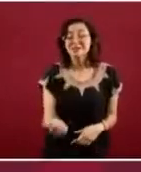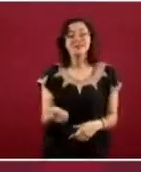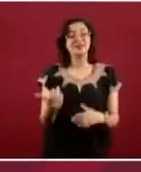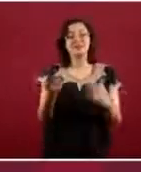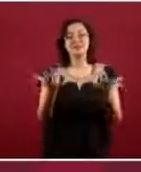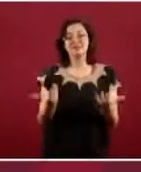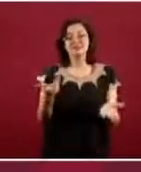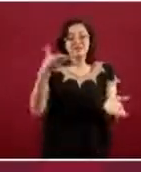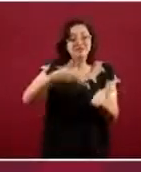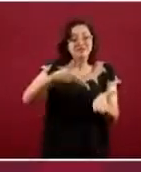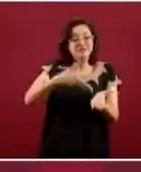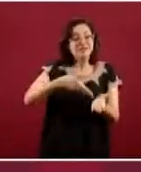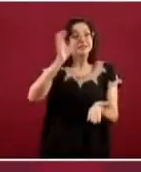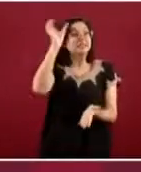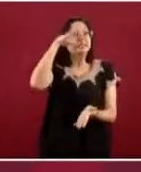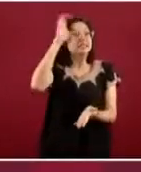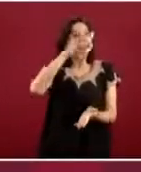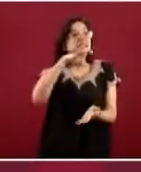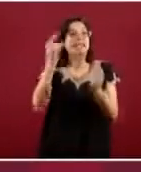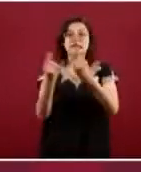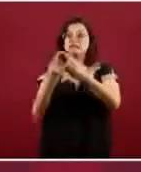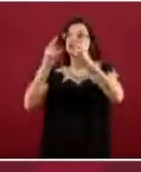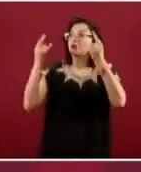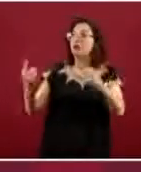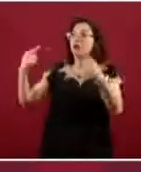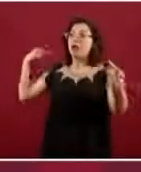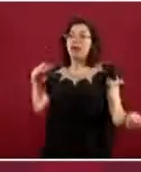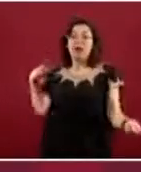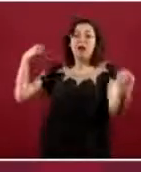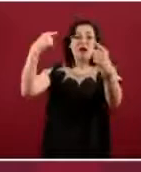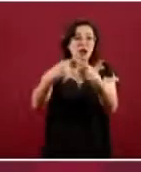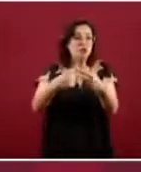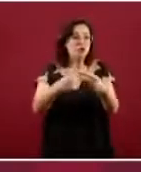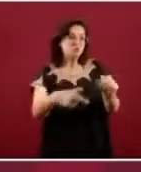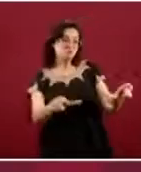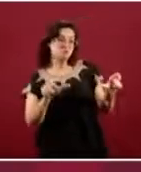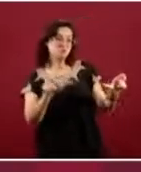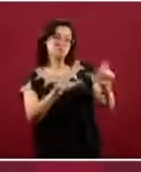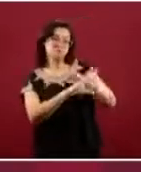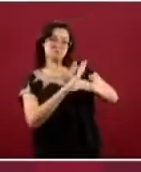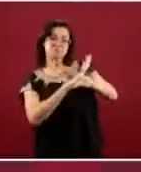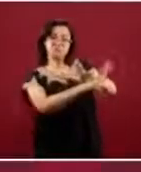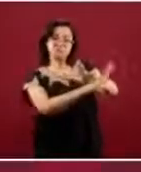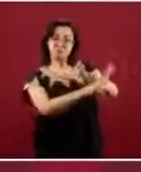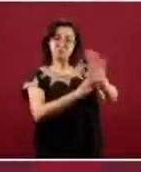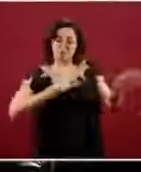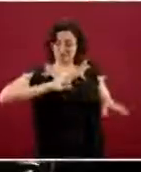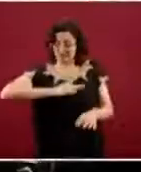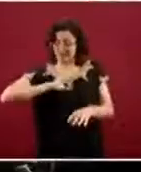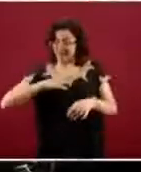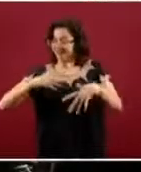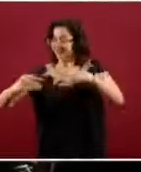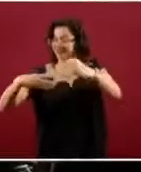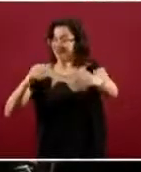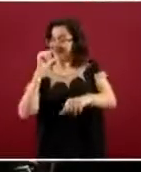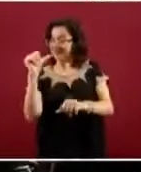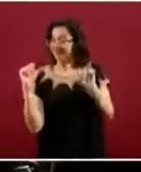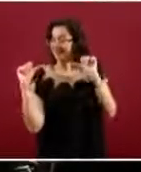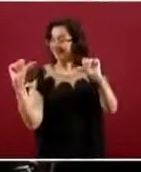científica, histórica, de que este tipo de medidas tengan alguna clase de